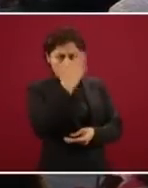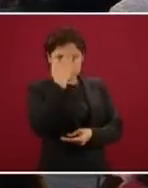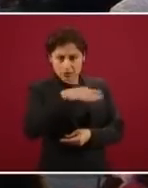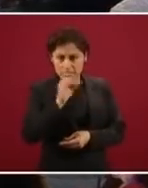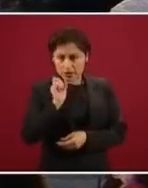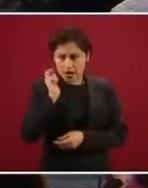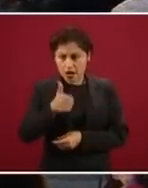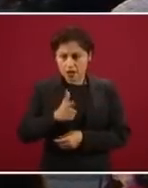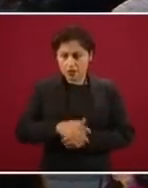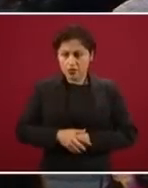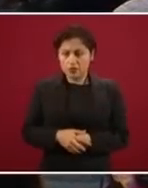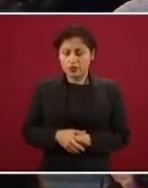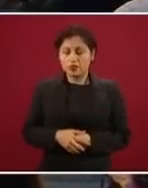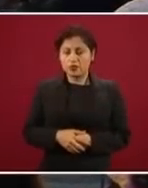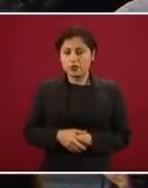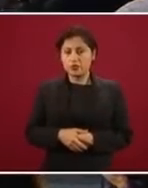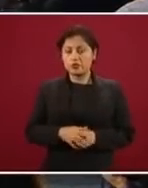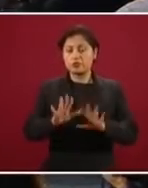perdón